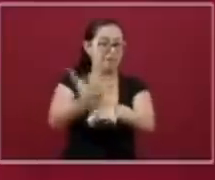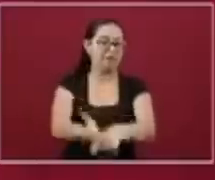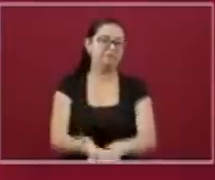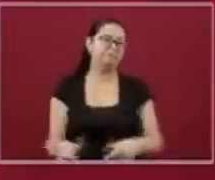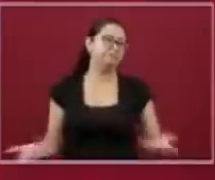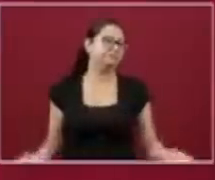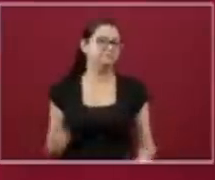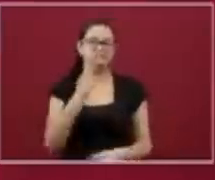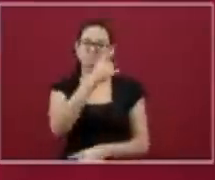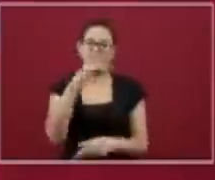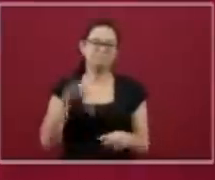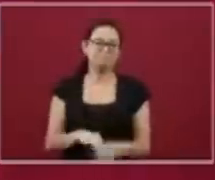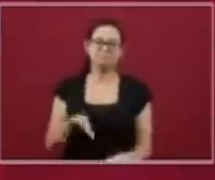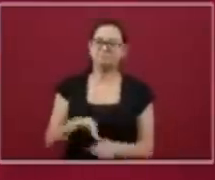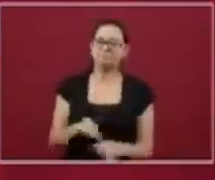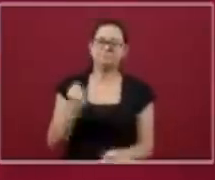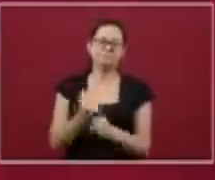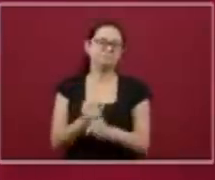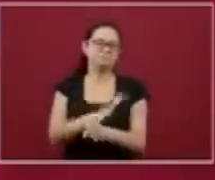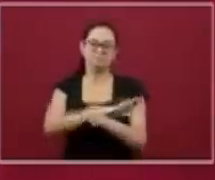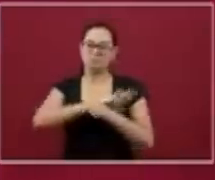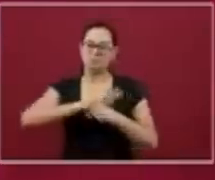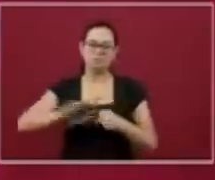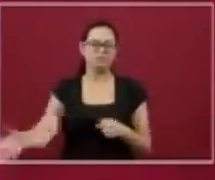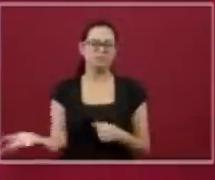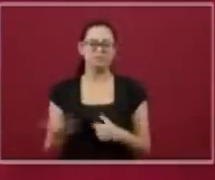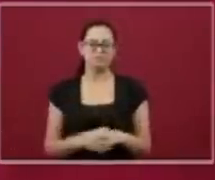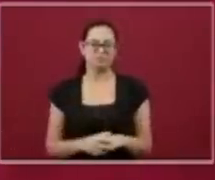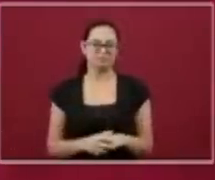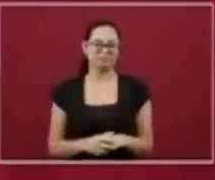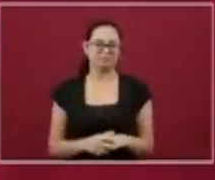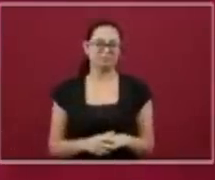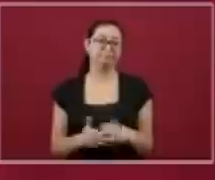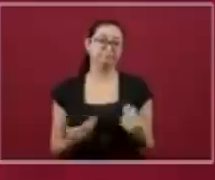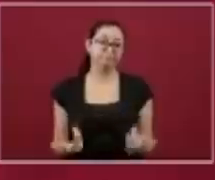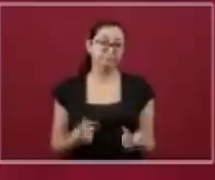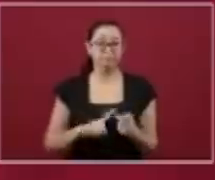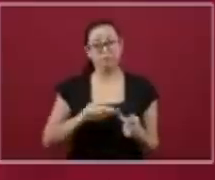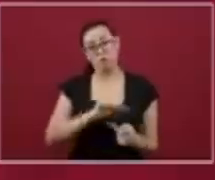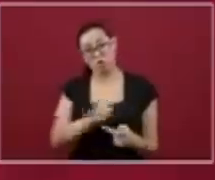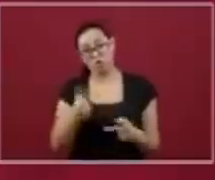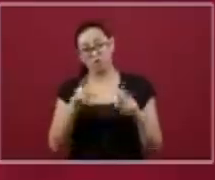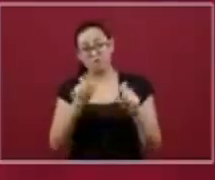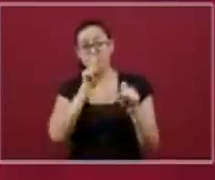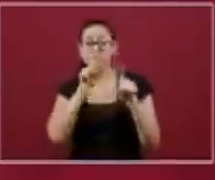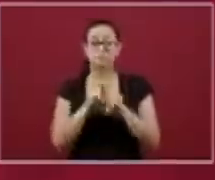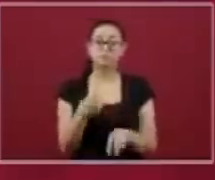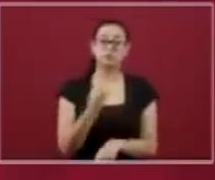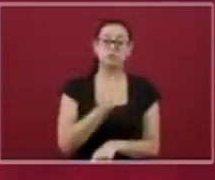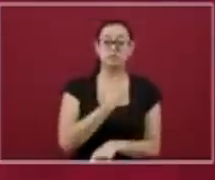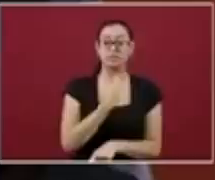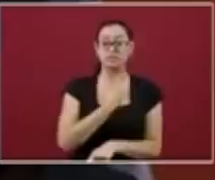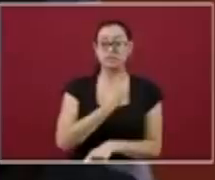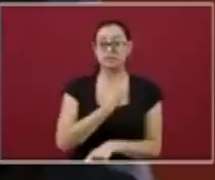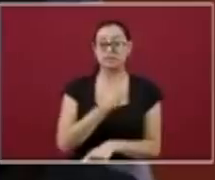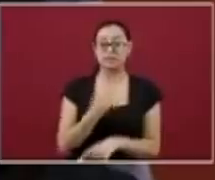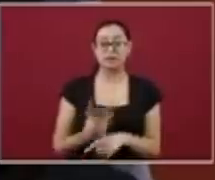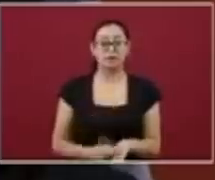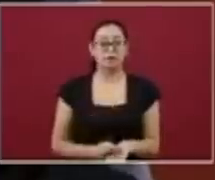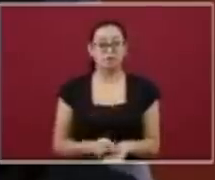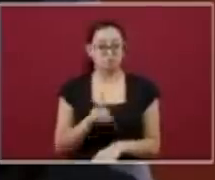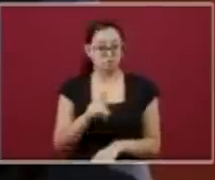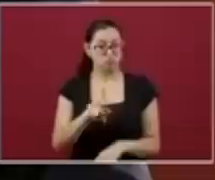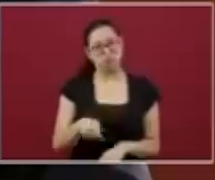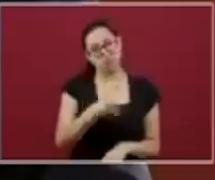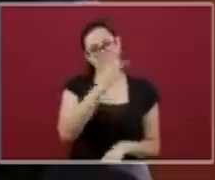prácticamente les es imposible ejercer su derecho al voto. Ahora, ese es un tema. Pero el otro tema es la identidad. ¿Qué sucede si tú estás en Estados